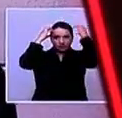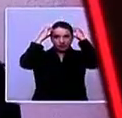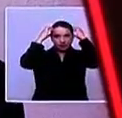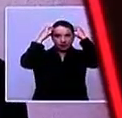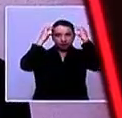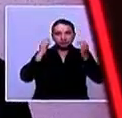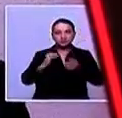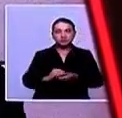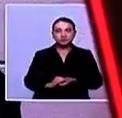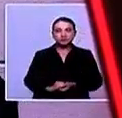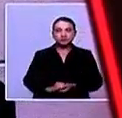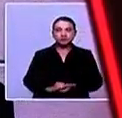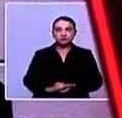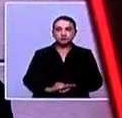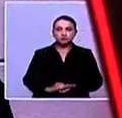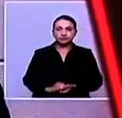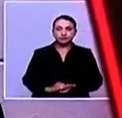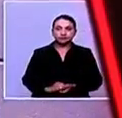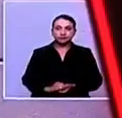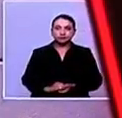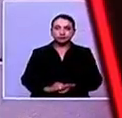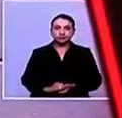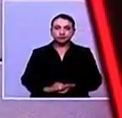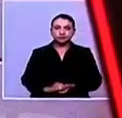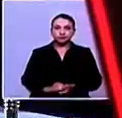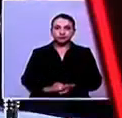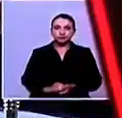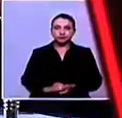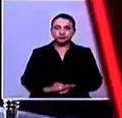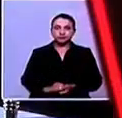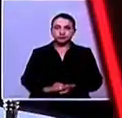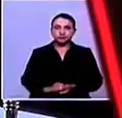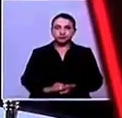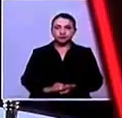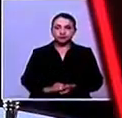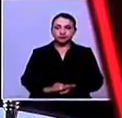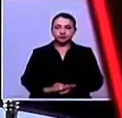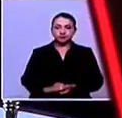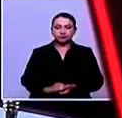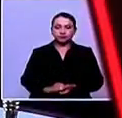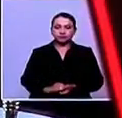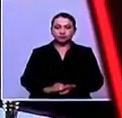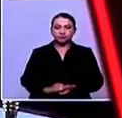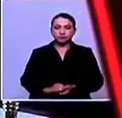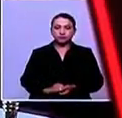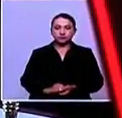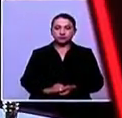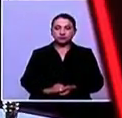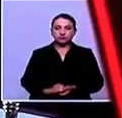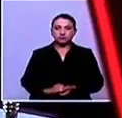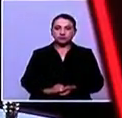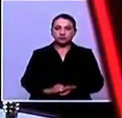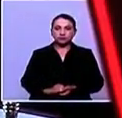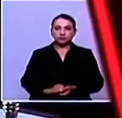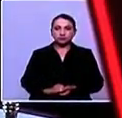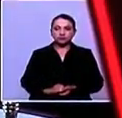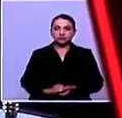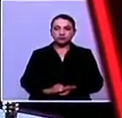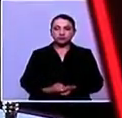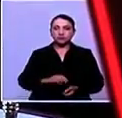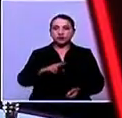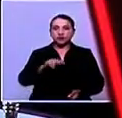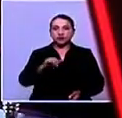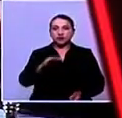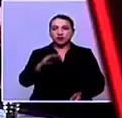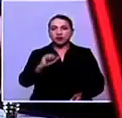muy razonable y muy creíble ese argumento de que no teníamos los antecedentes, porque tú, yo, probablemente mucha gente que nos está viendo, sabíamos